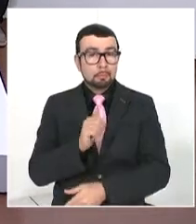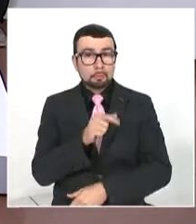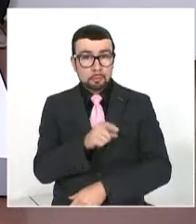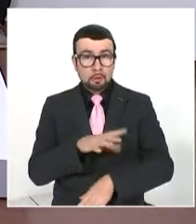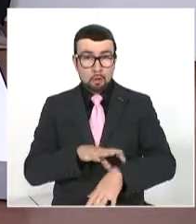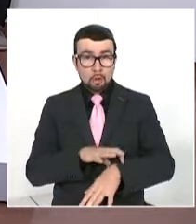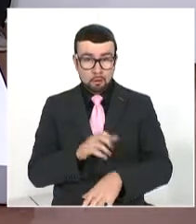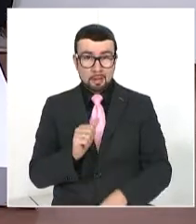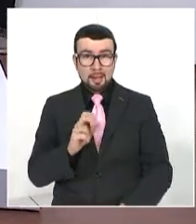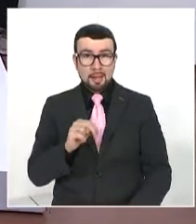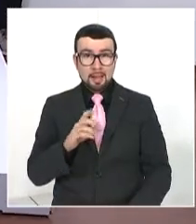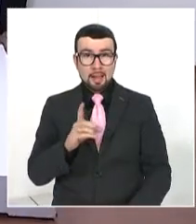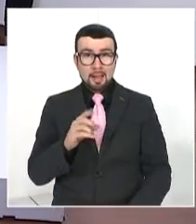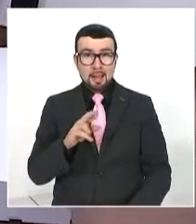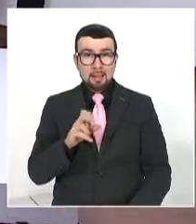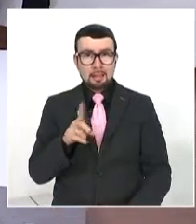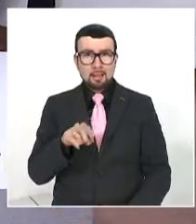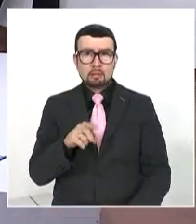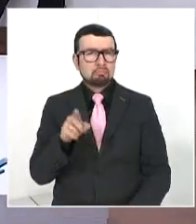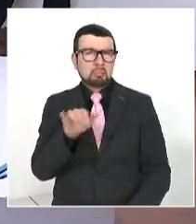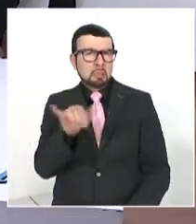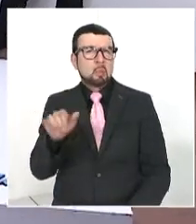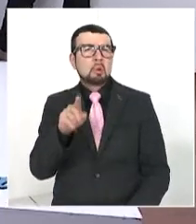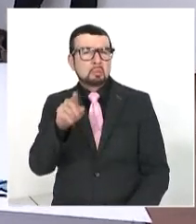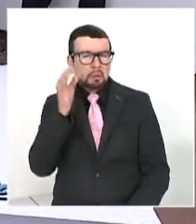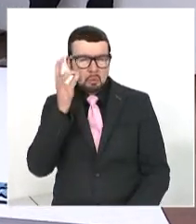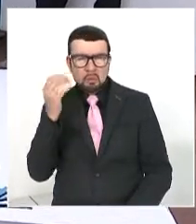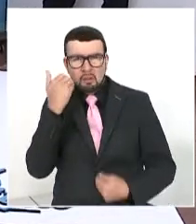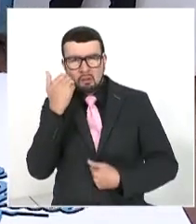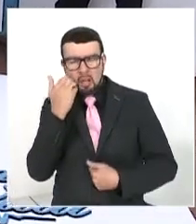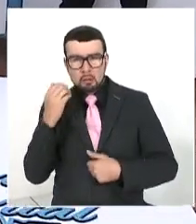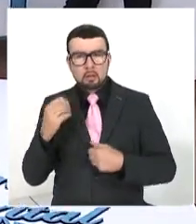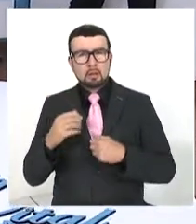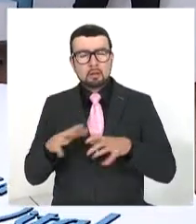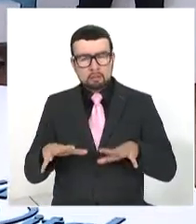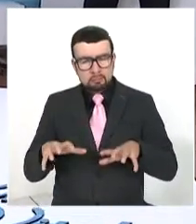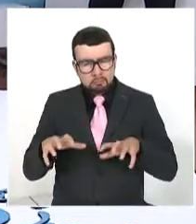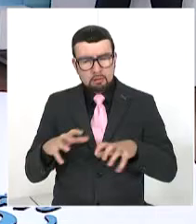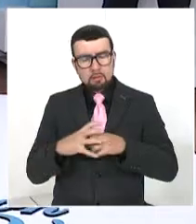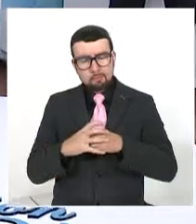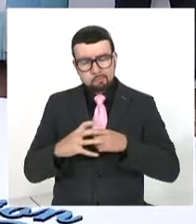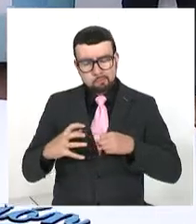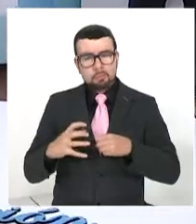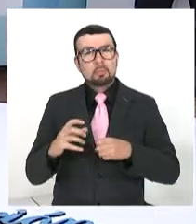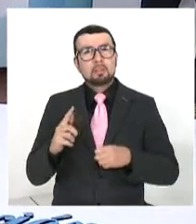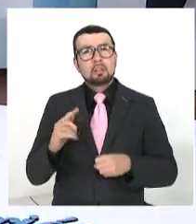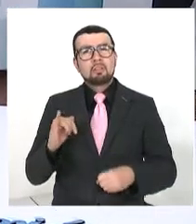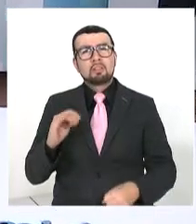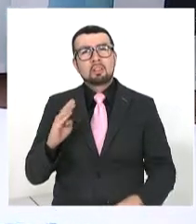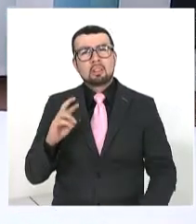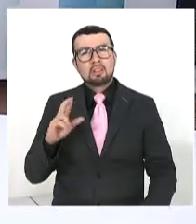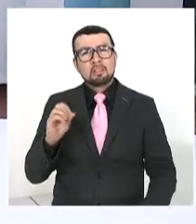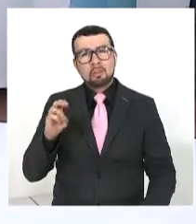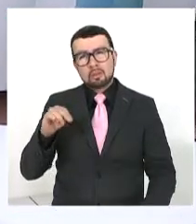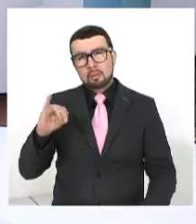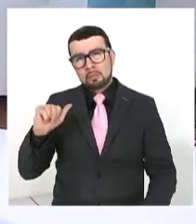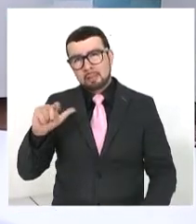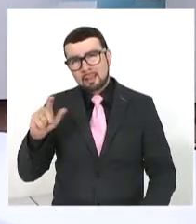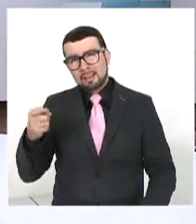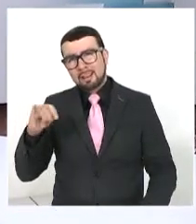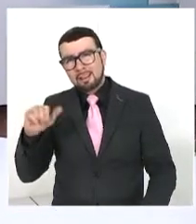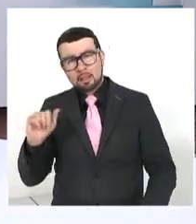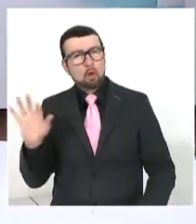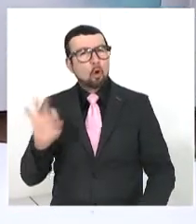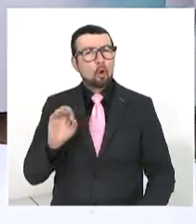Andrés, pero así como fue el de cualquiera de ustedes, una artrosis, una artritis, una fibromialgia, un lupus, tantas patologías que